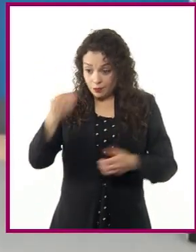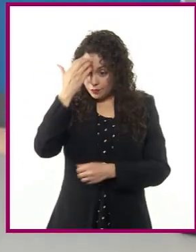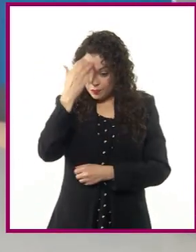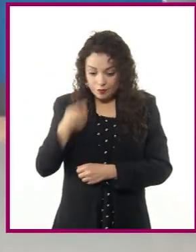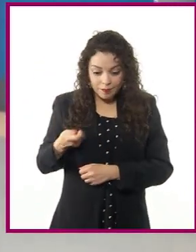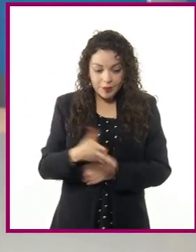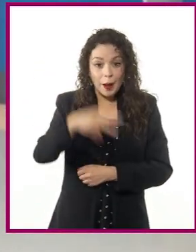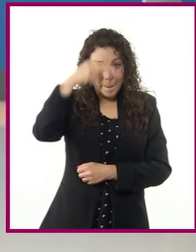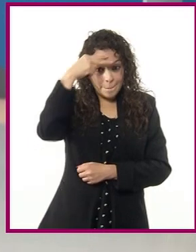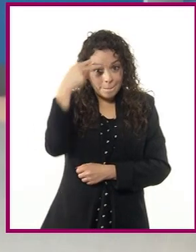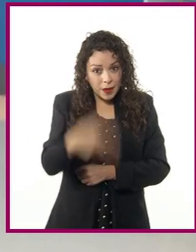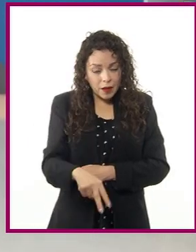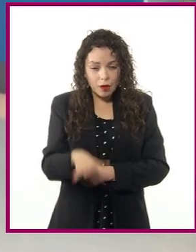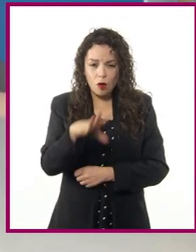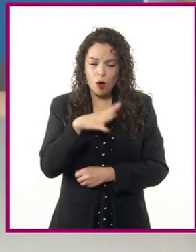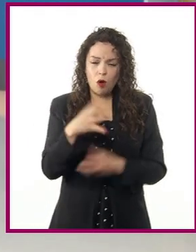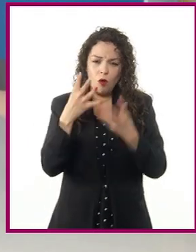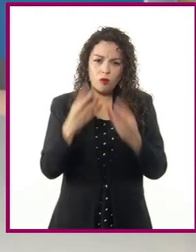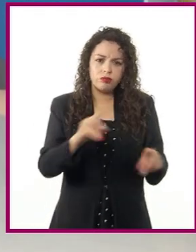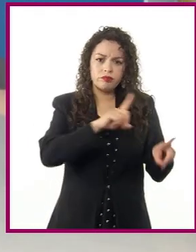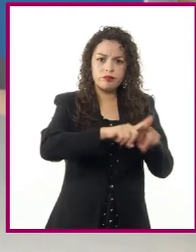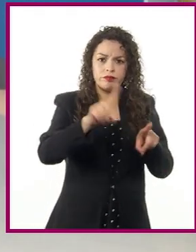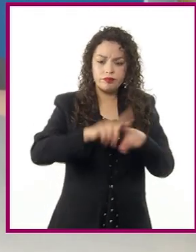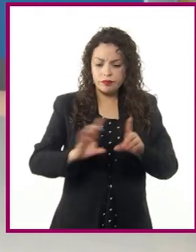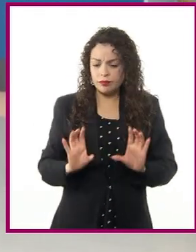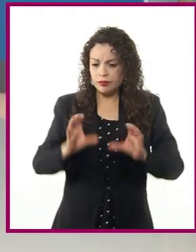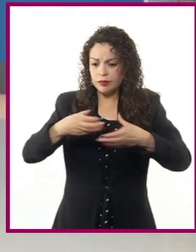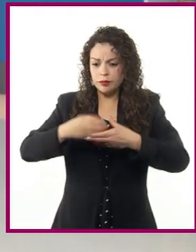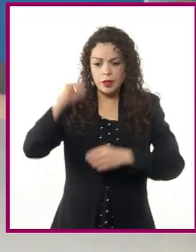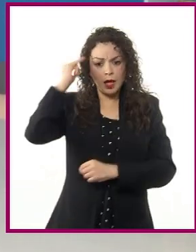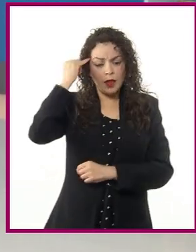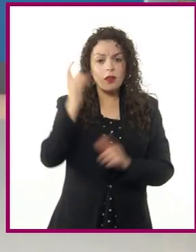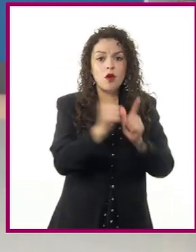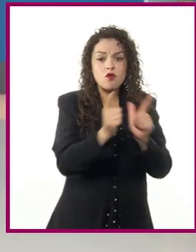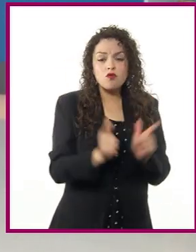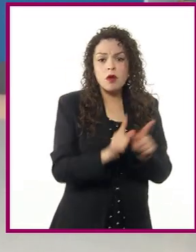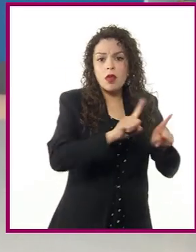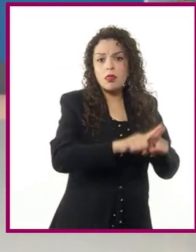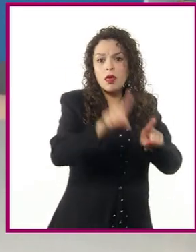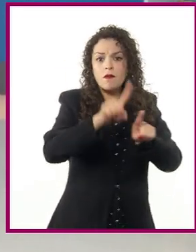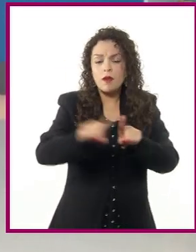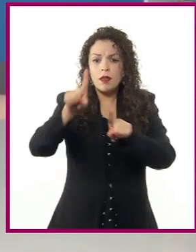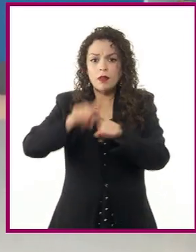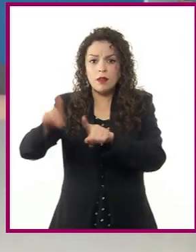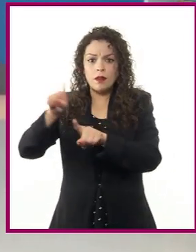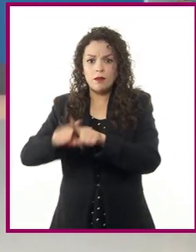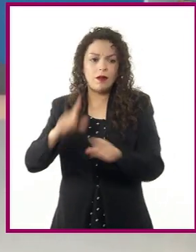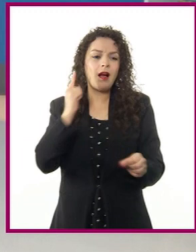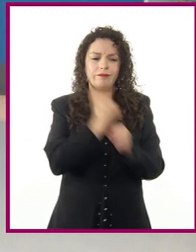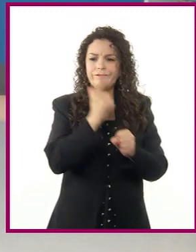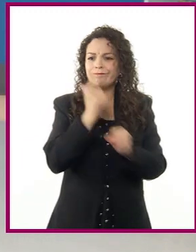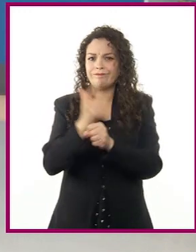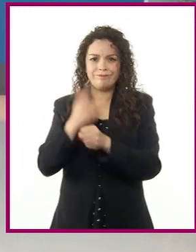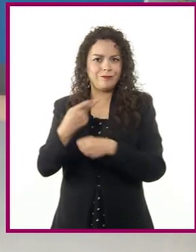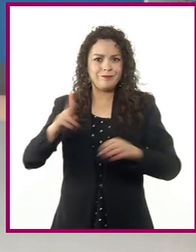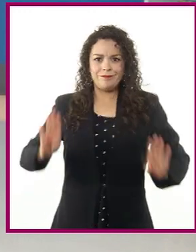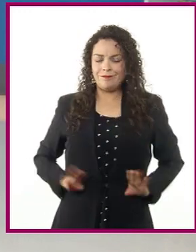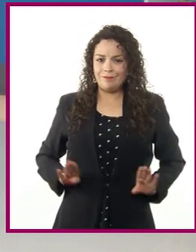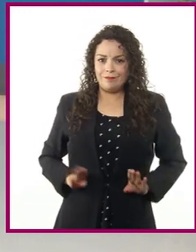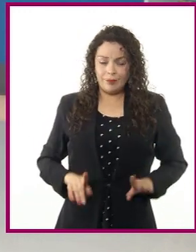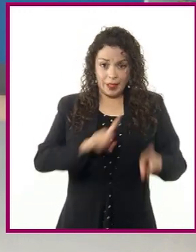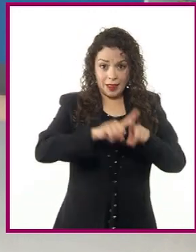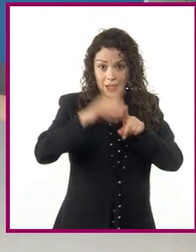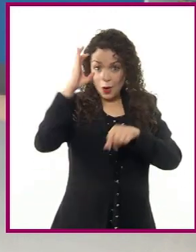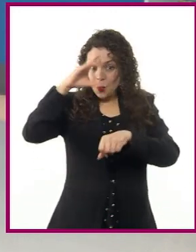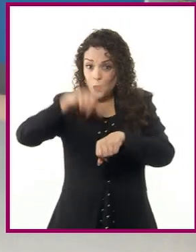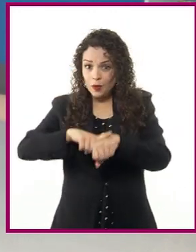México cobijaba a muy diversos grupos indígenas perfectamente diferenciados entre sí, no solo por sus variados elementos culturales,